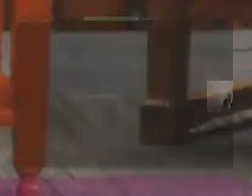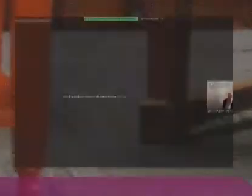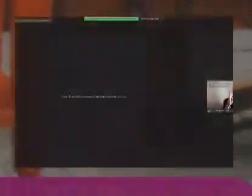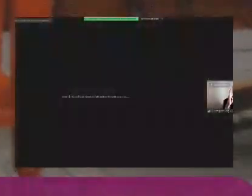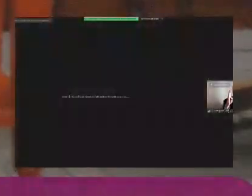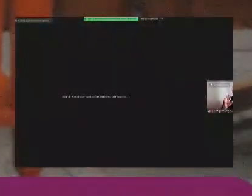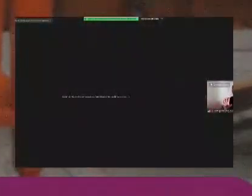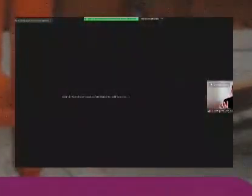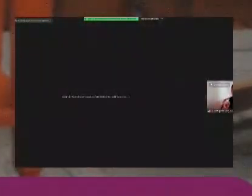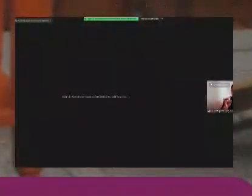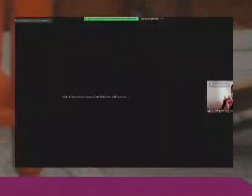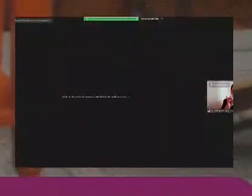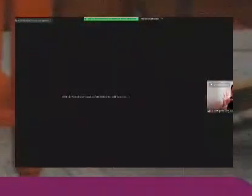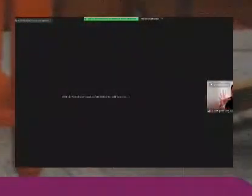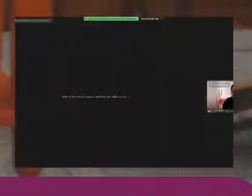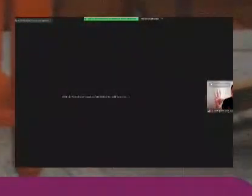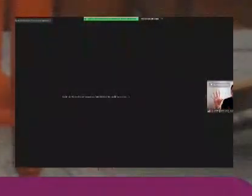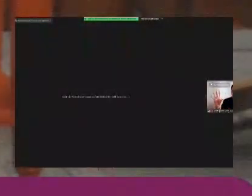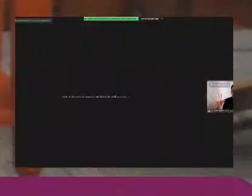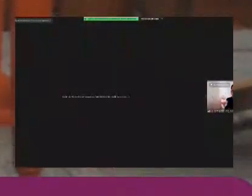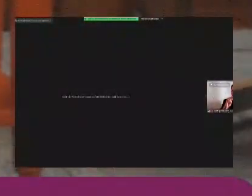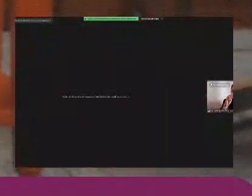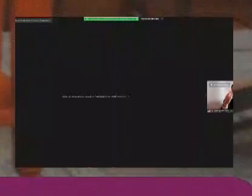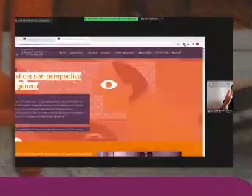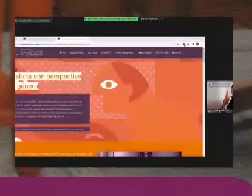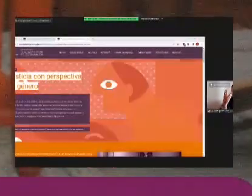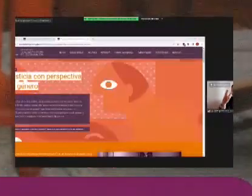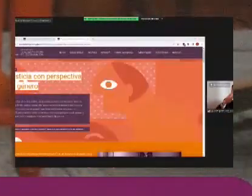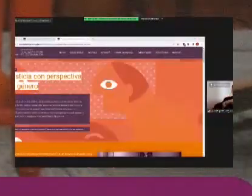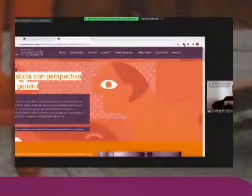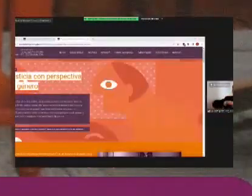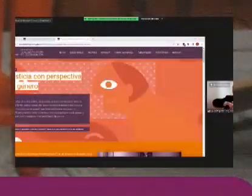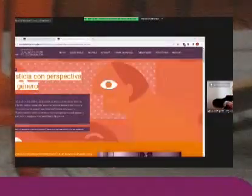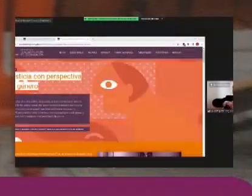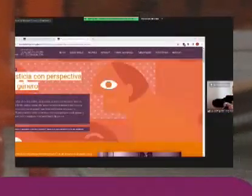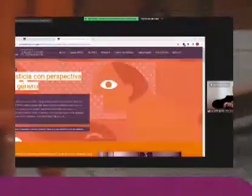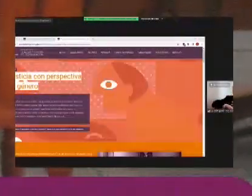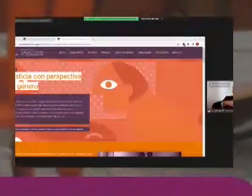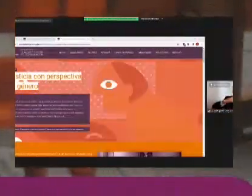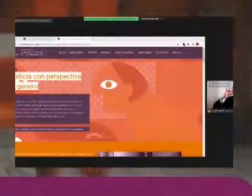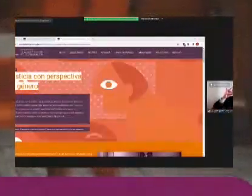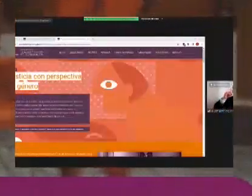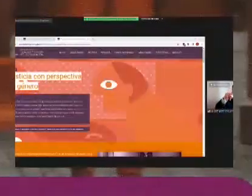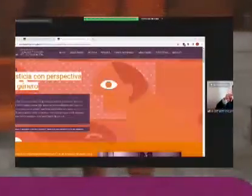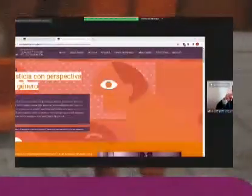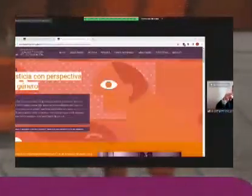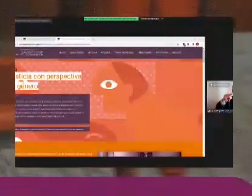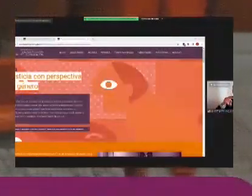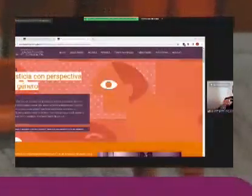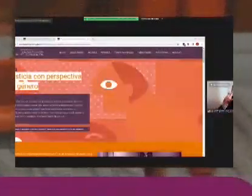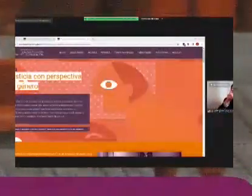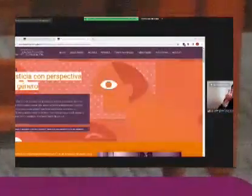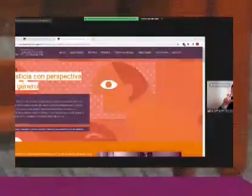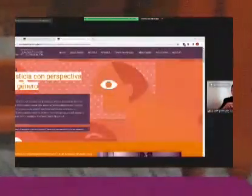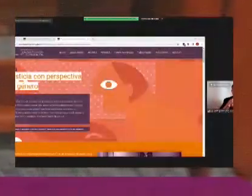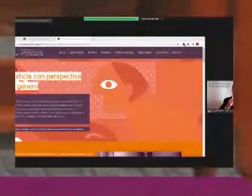lanzando el tercer concurso nacional de sentencias con perspectiva de género, modificamos un poco los plazos,